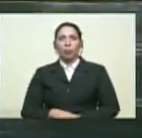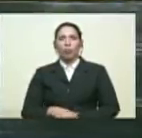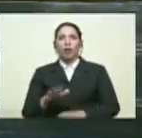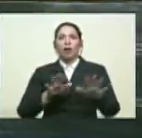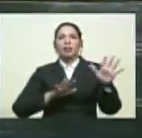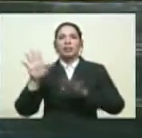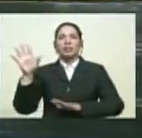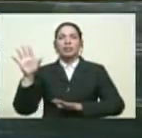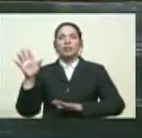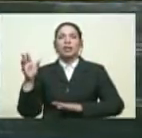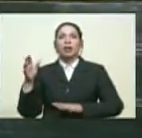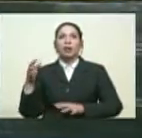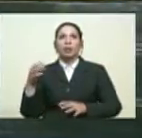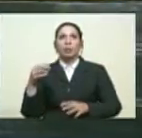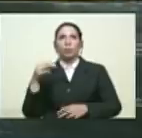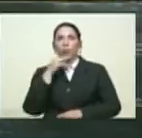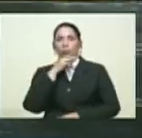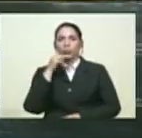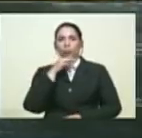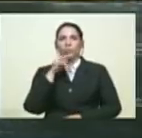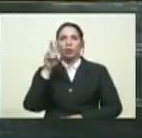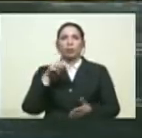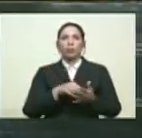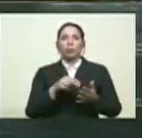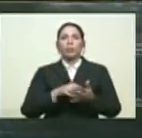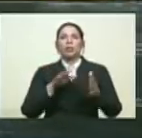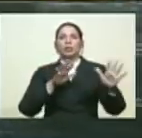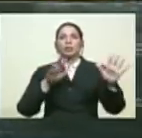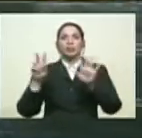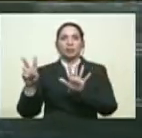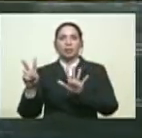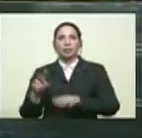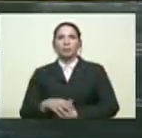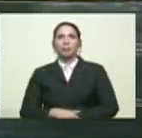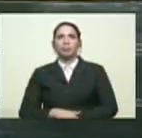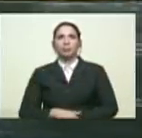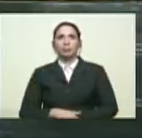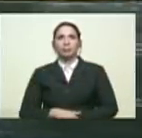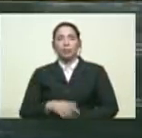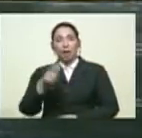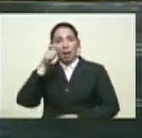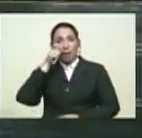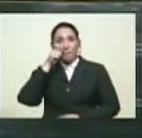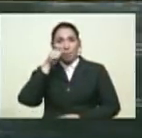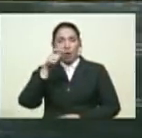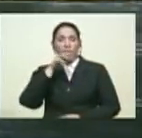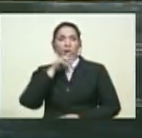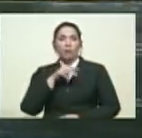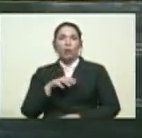octubre del 2017. El pueblo habló el 10 de diciembre.